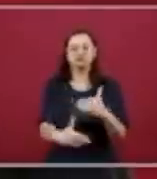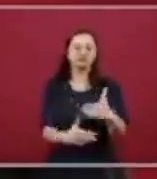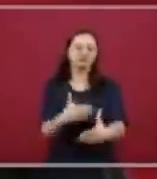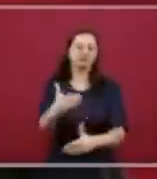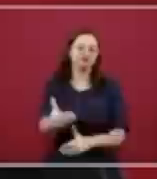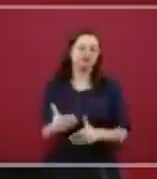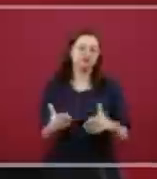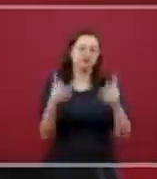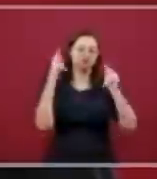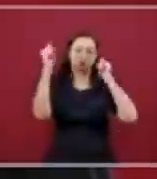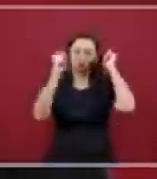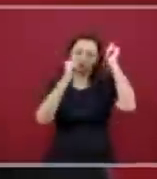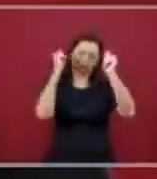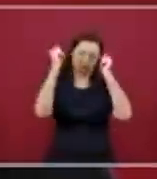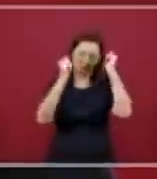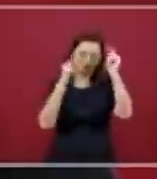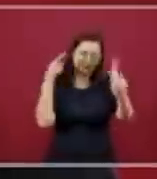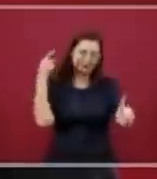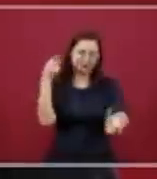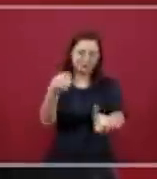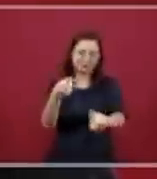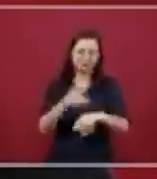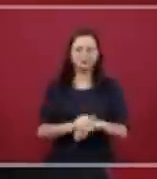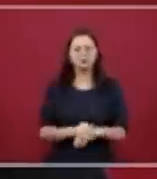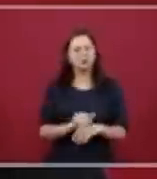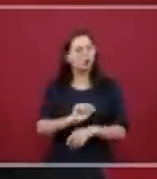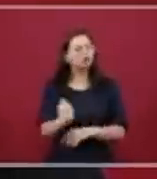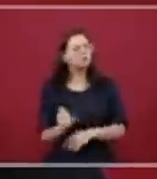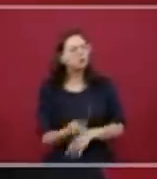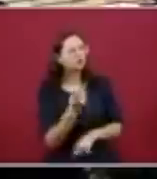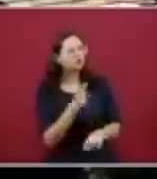de turismo. ¿Cuál era la otra pregunta?